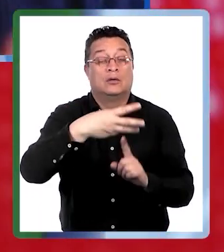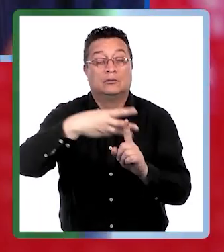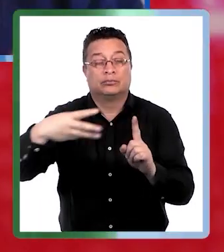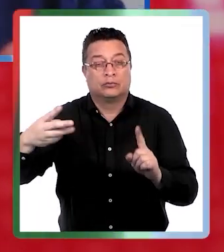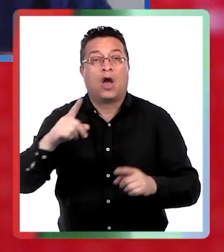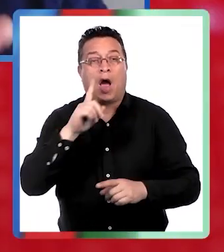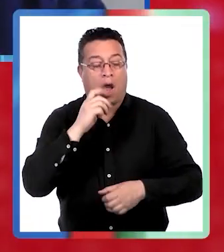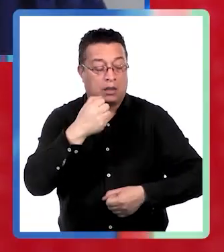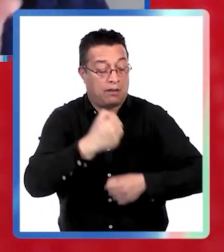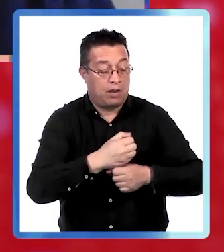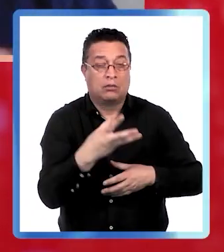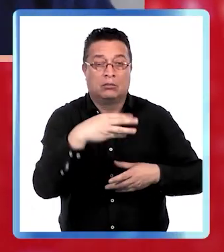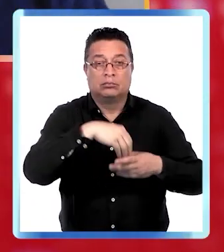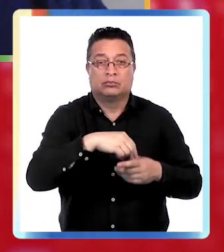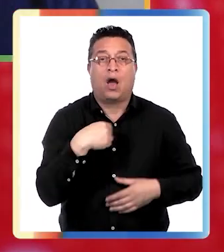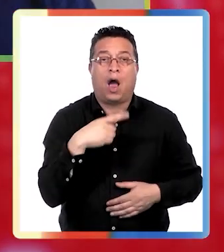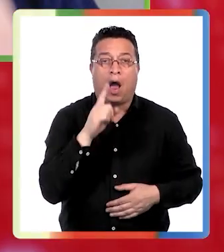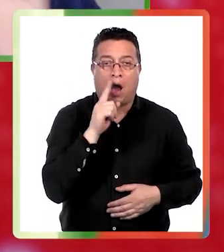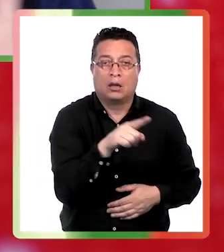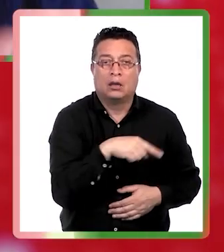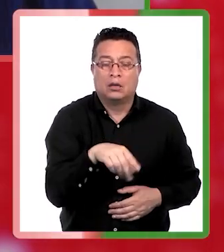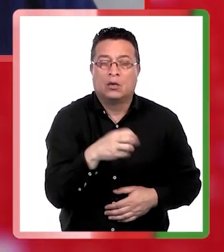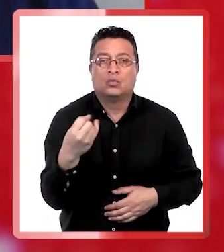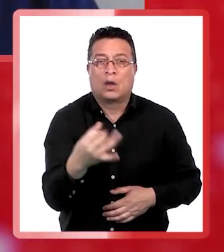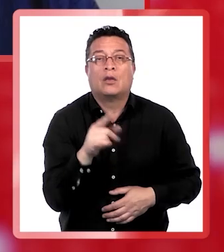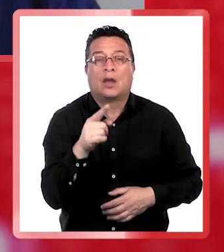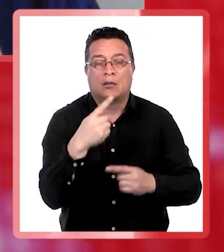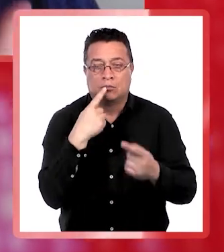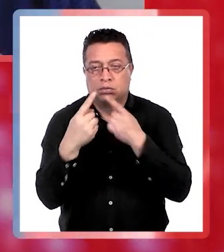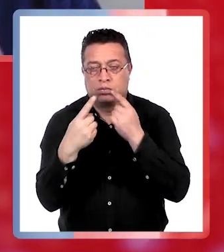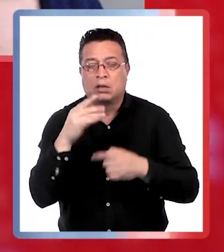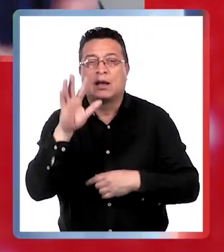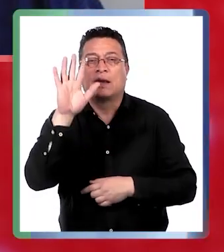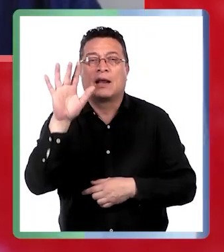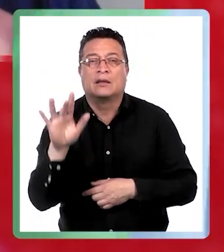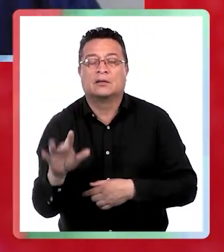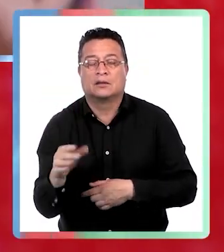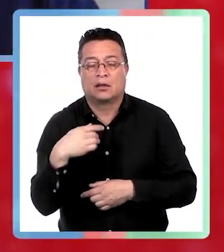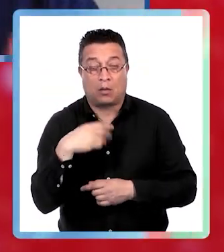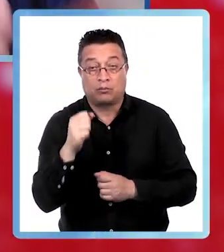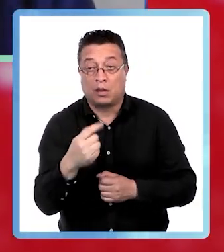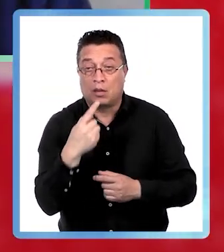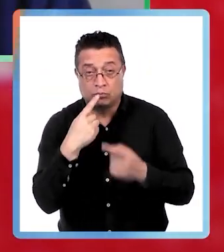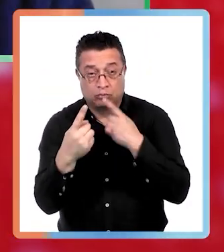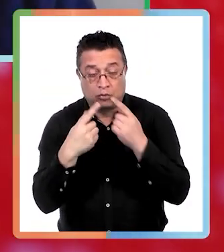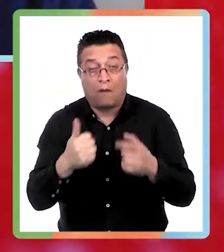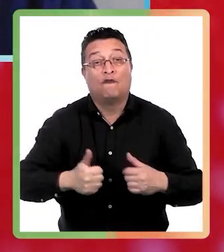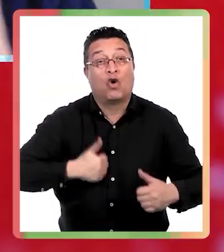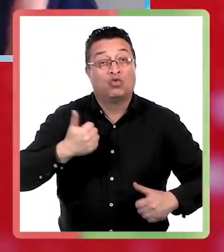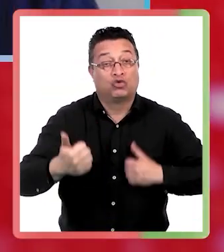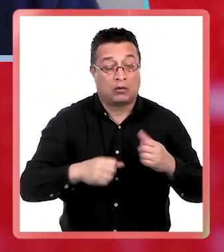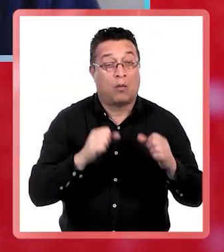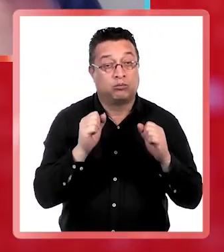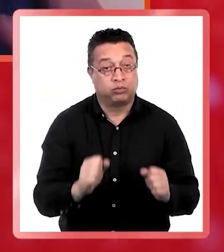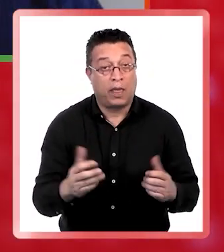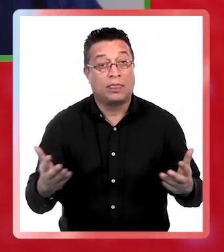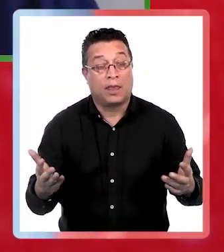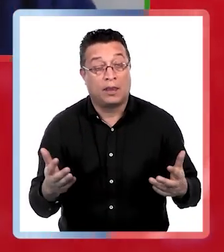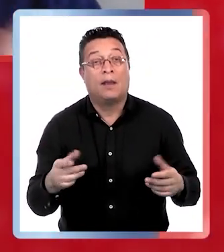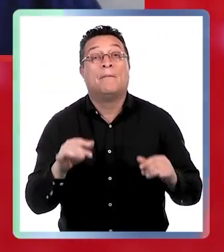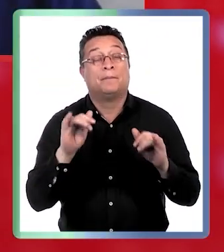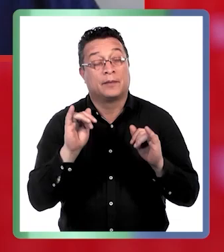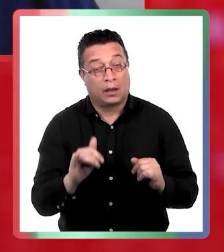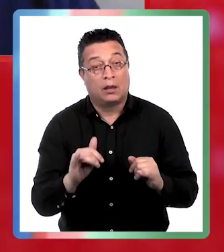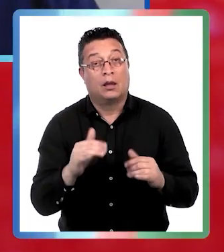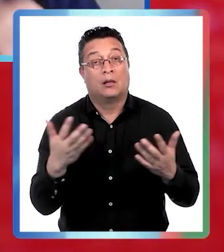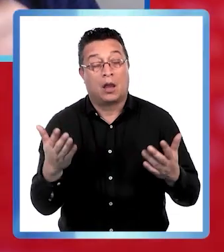cuántas personas LGBTI+ tengo trabajando en la empresa. Eso se puede hacer con encuestas de caracterización anónimas y voluntarias, por supuesto, ¿no?